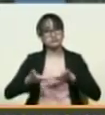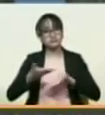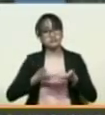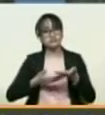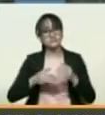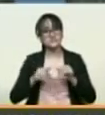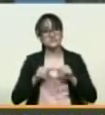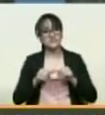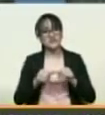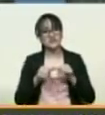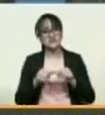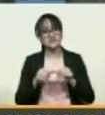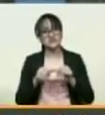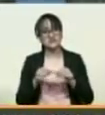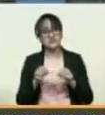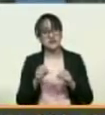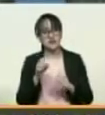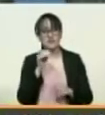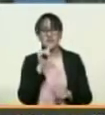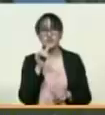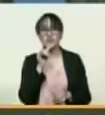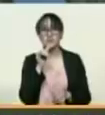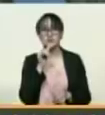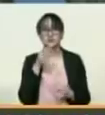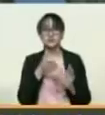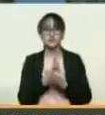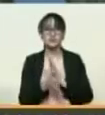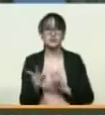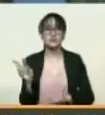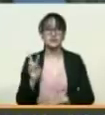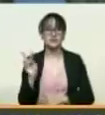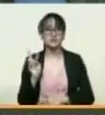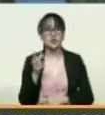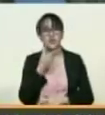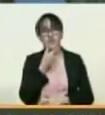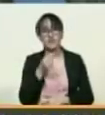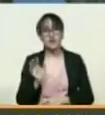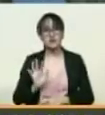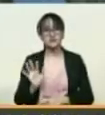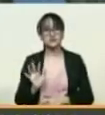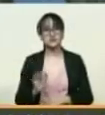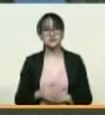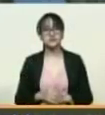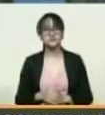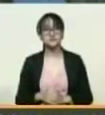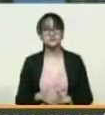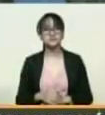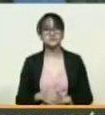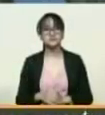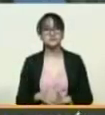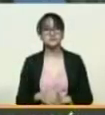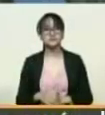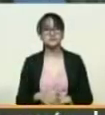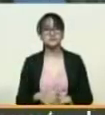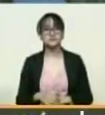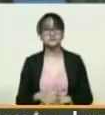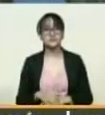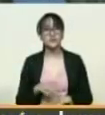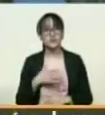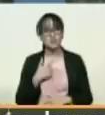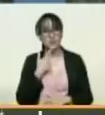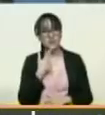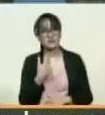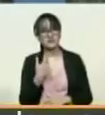seguir dando información sobre Venezuela. No es fácil. Ustedes podrán decir que la